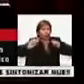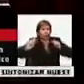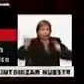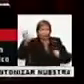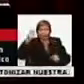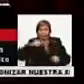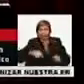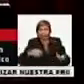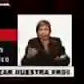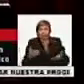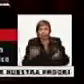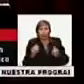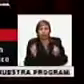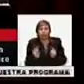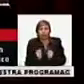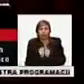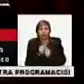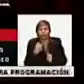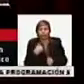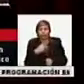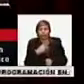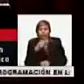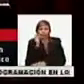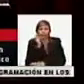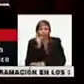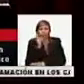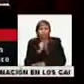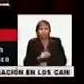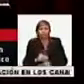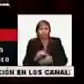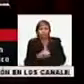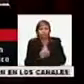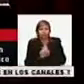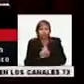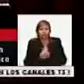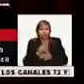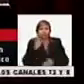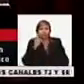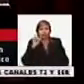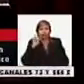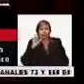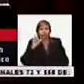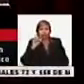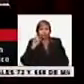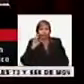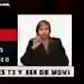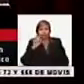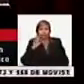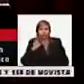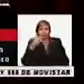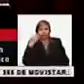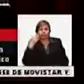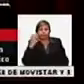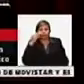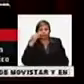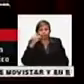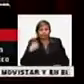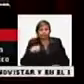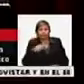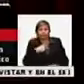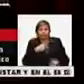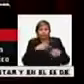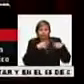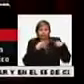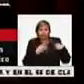están aquí presentes para junto con nosotros decirle al maestro: compañero Víctor Raúl Ayala de la Torre, siempre estarás en